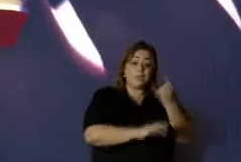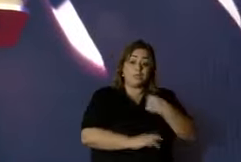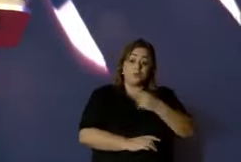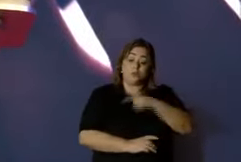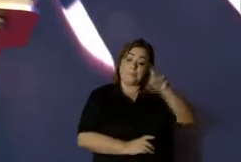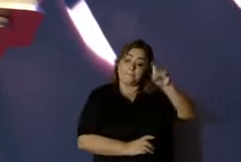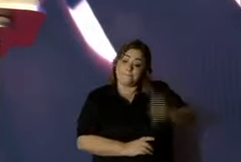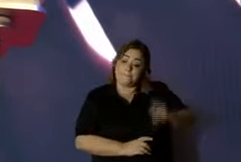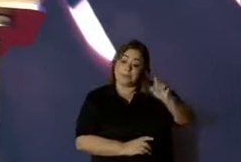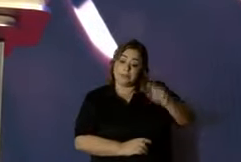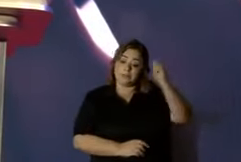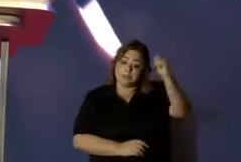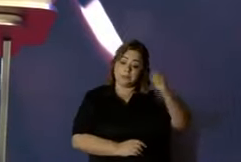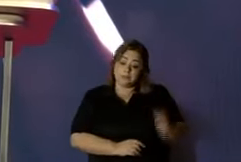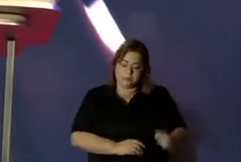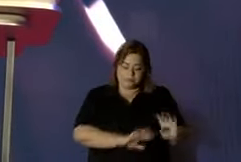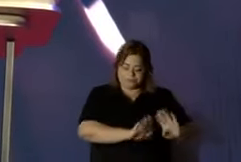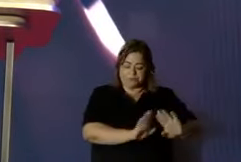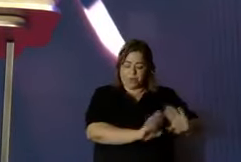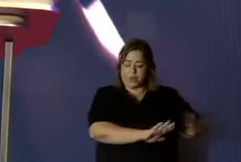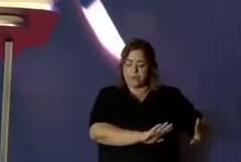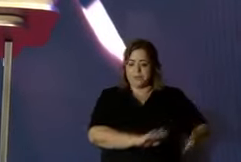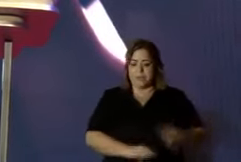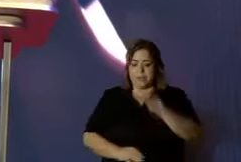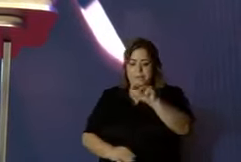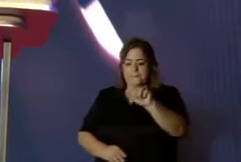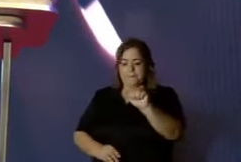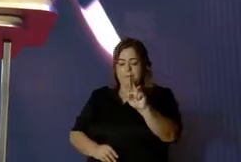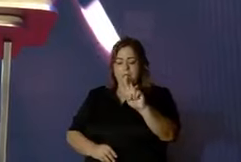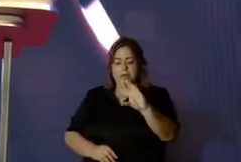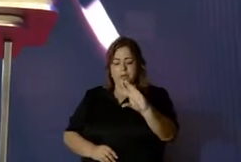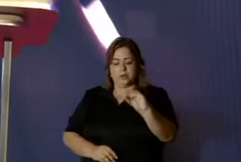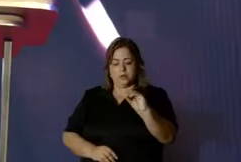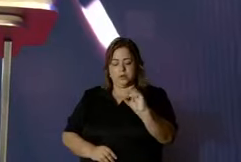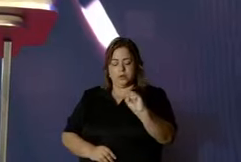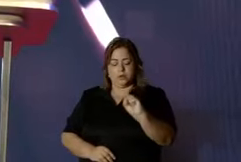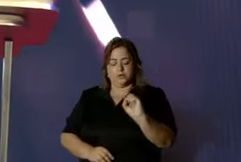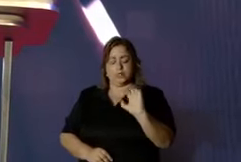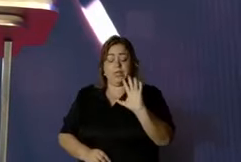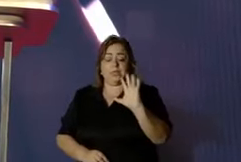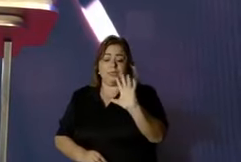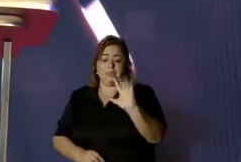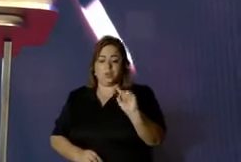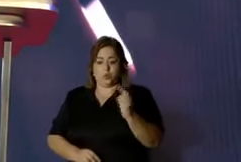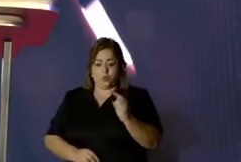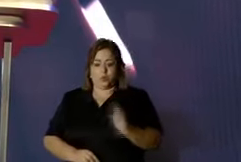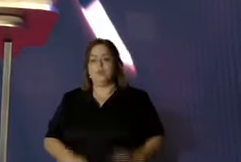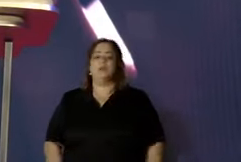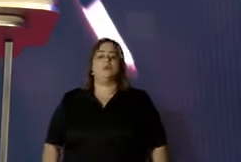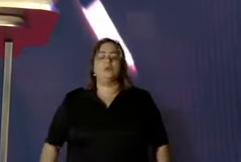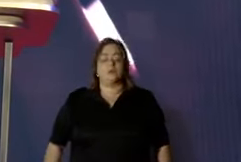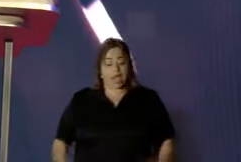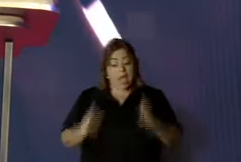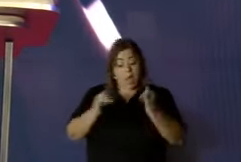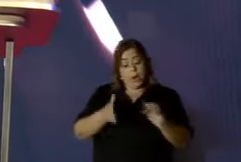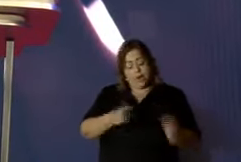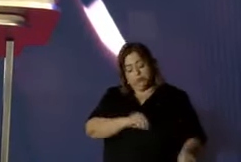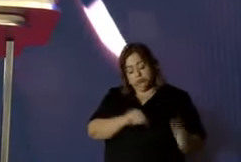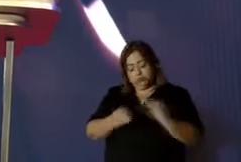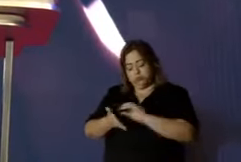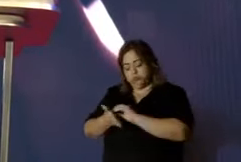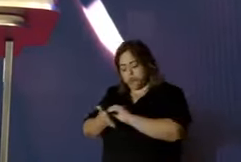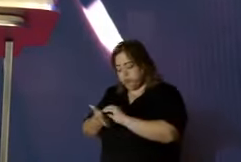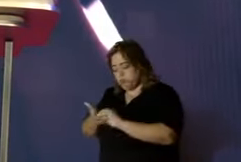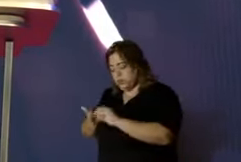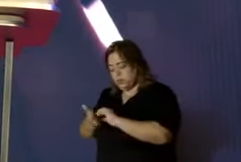Bueno, vamos aquí a la palabra, Marcos capítulo 5, eso fue un aperitivo. Aleluya. Verso 20. Y se fue y comenzó